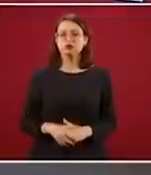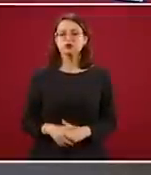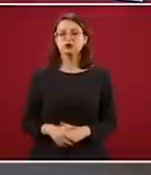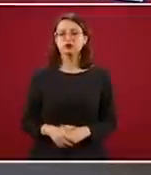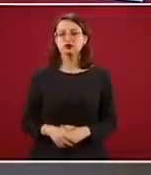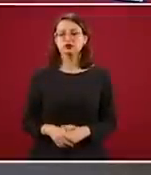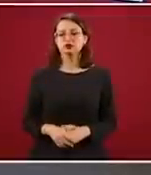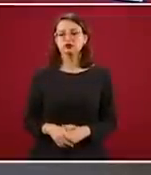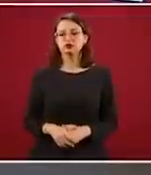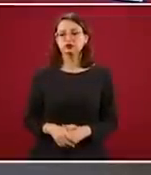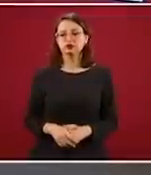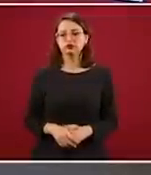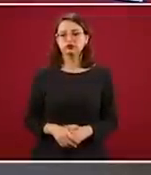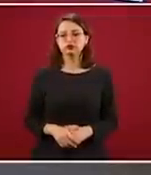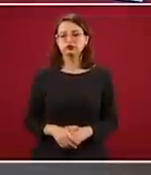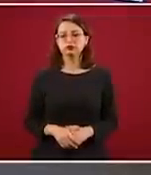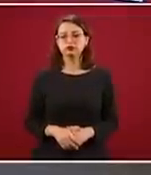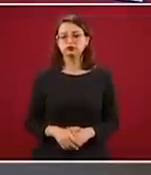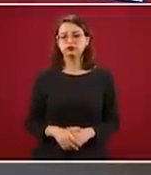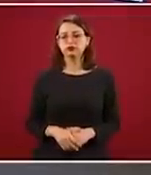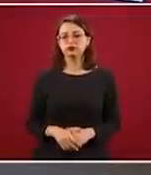Por eso